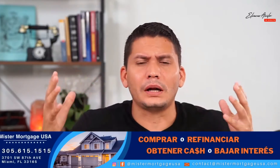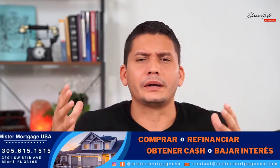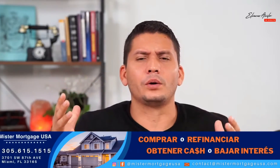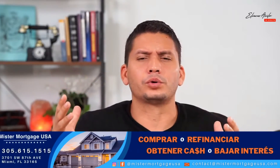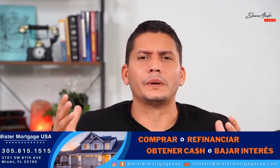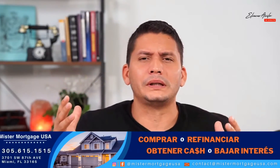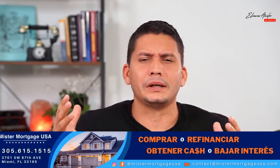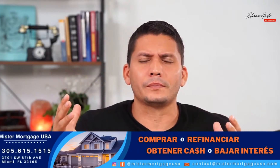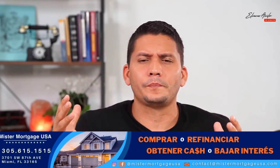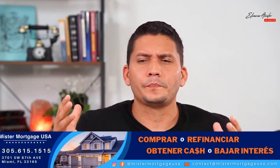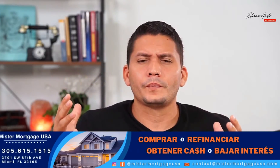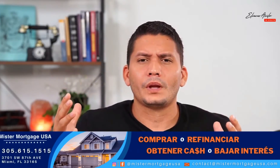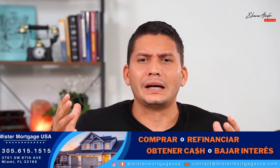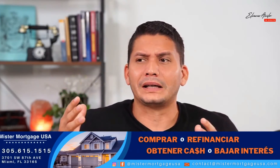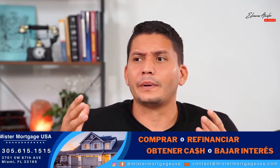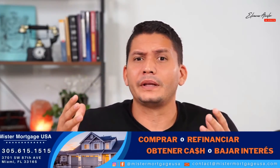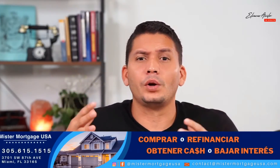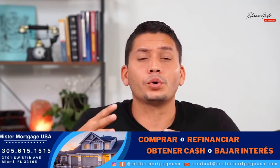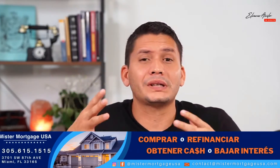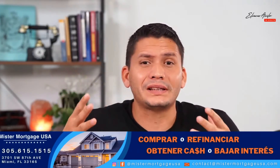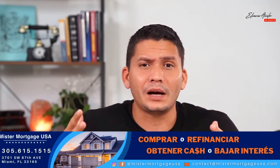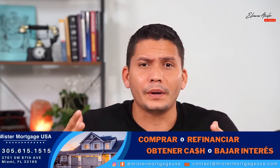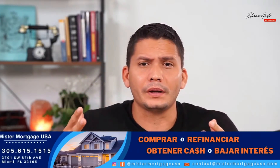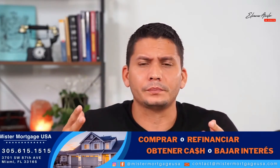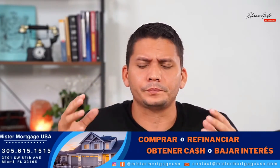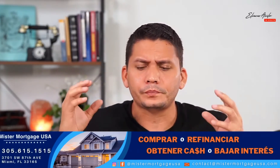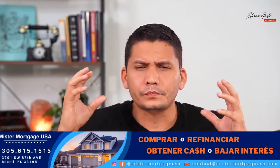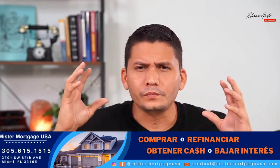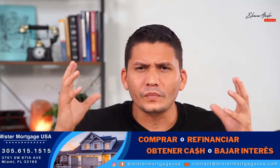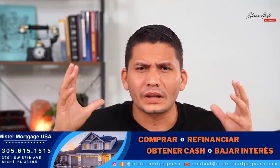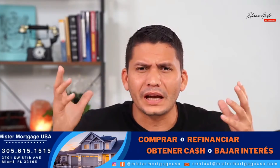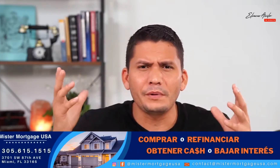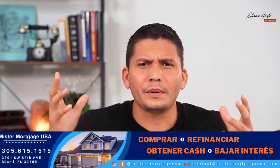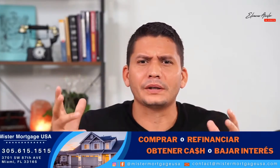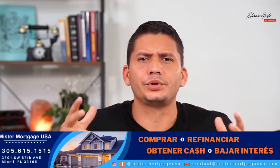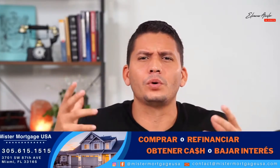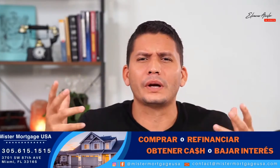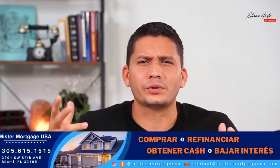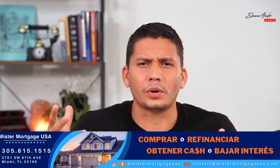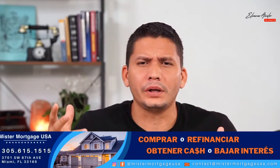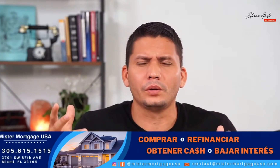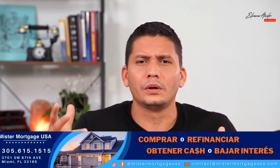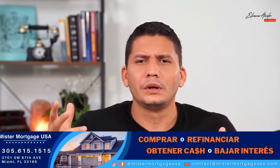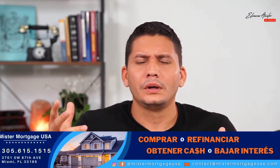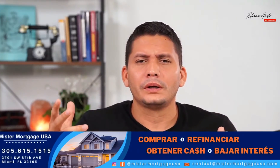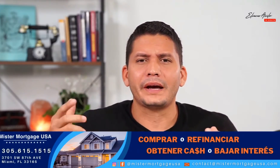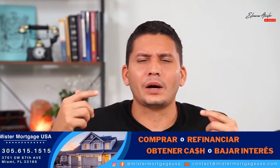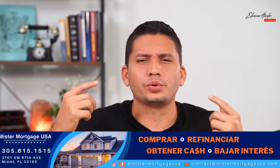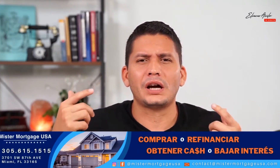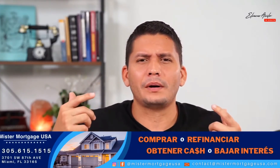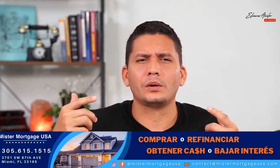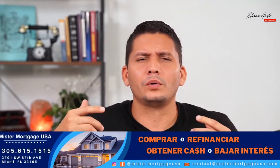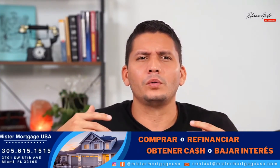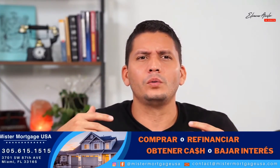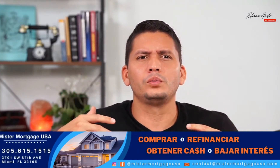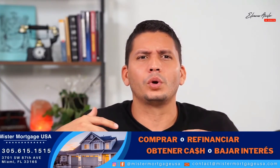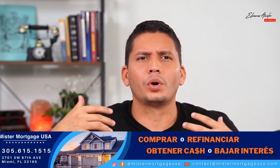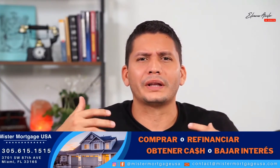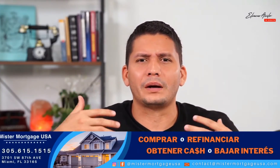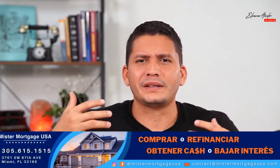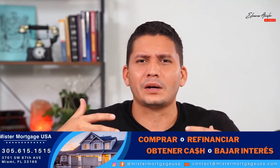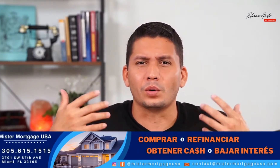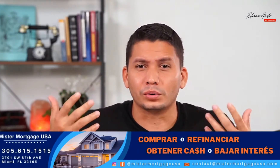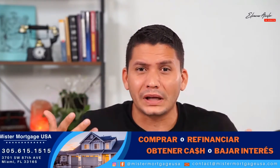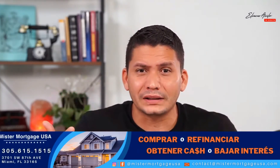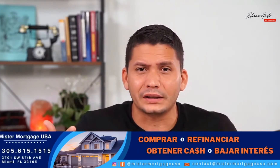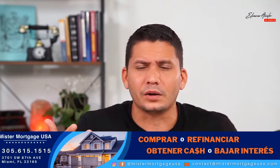enloquecimiento al que lo sometían a través de no se sabe qué vibración, qué sonido, que causaba un dolor